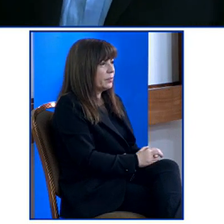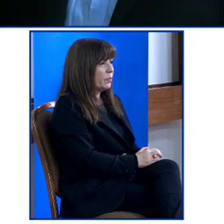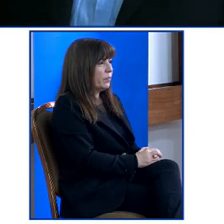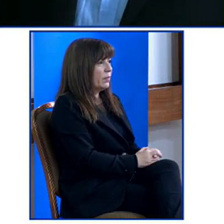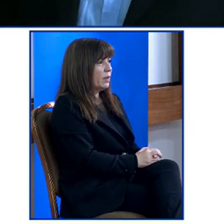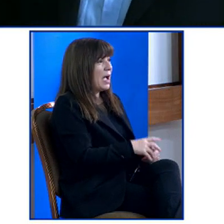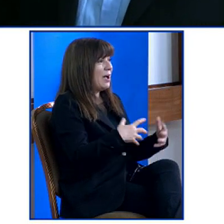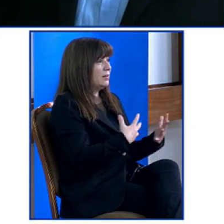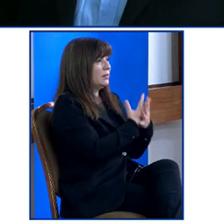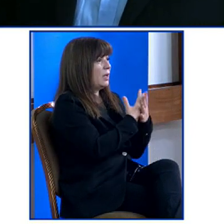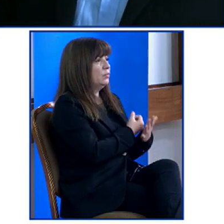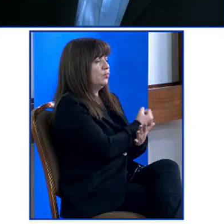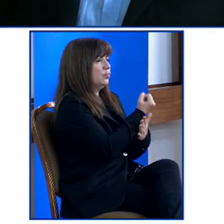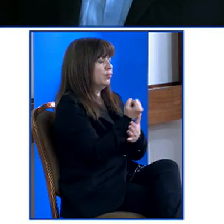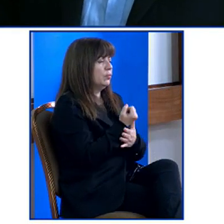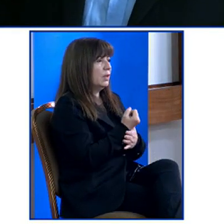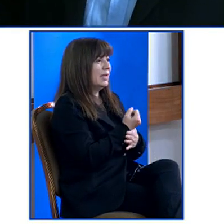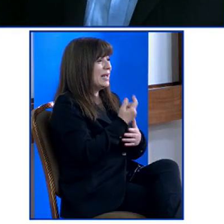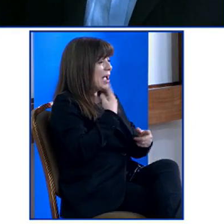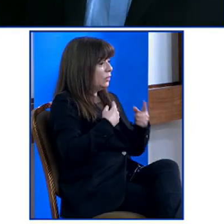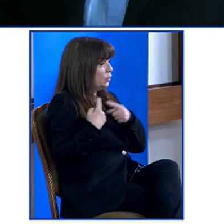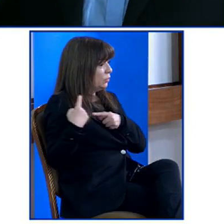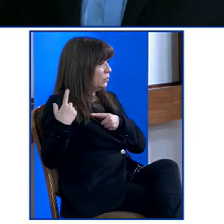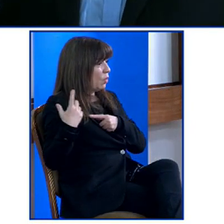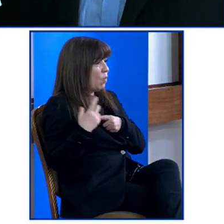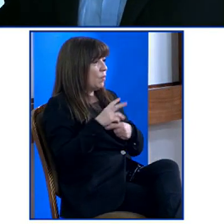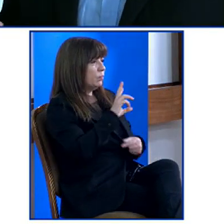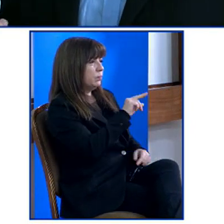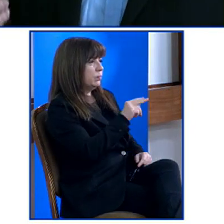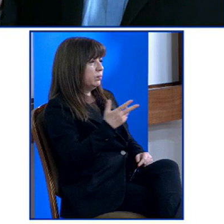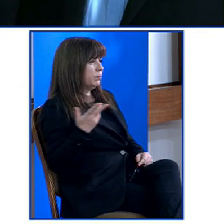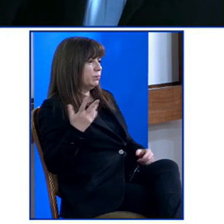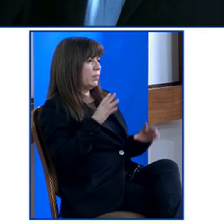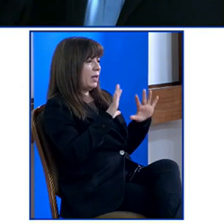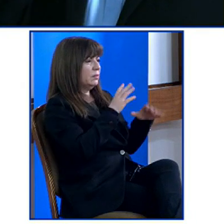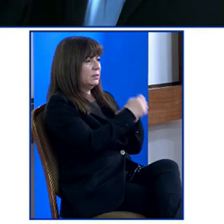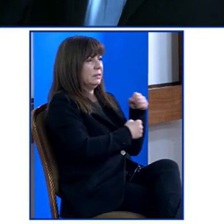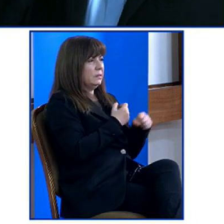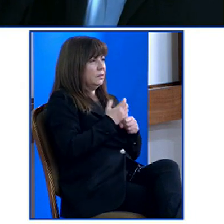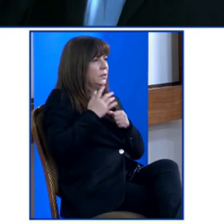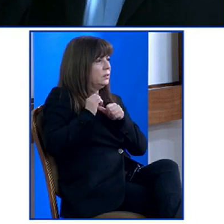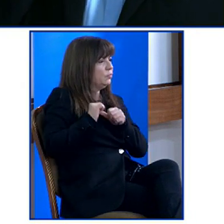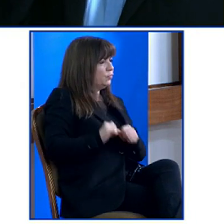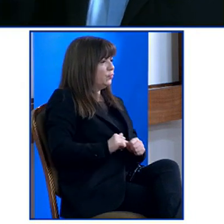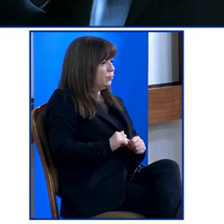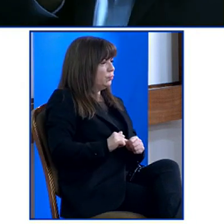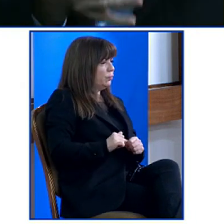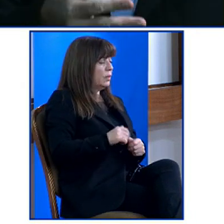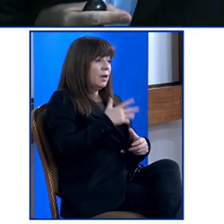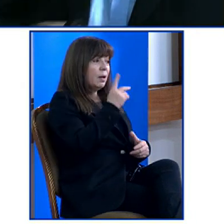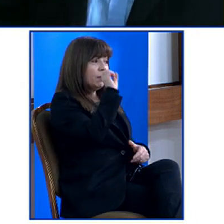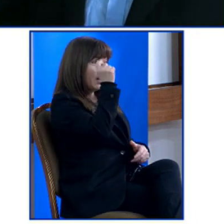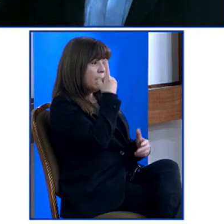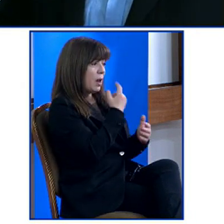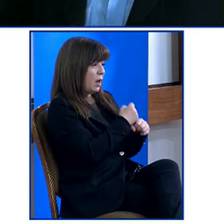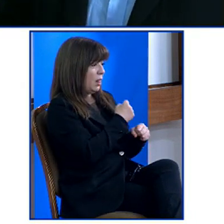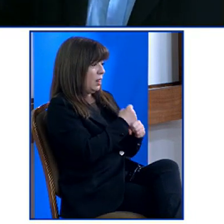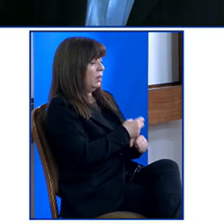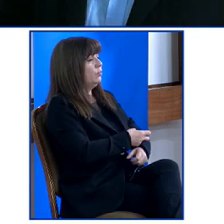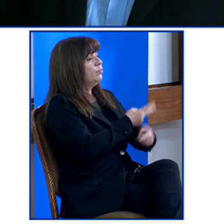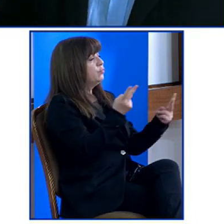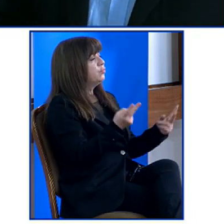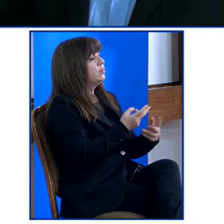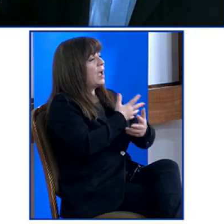La red colaborativa tiene una historia, tiene una antigüedad de 10 años. La primera publicación, el primer trabajo lo